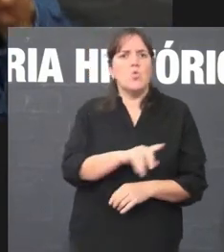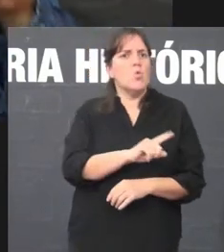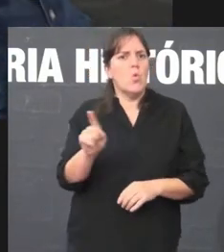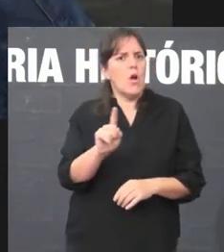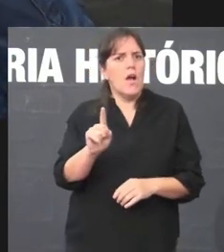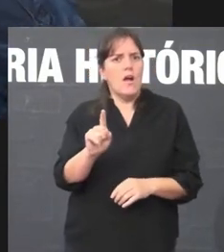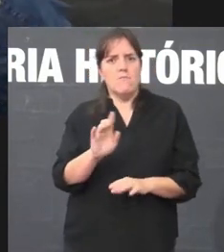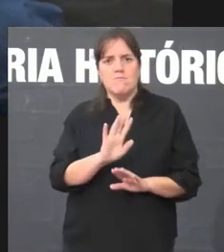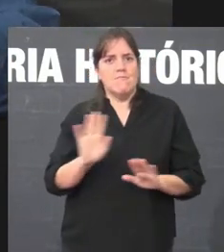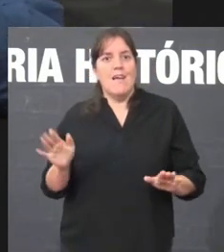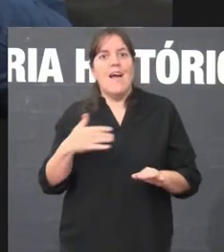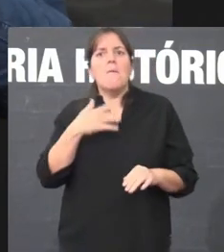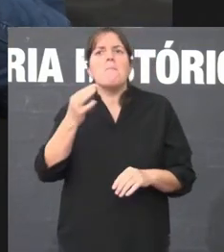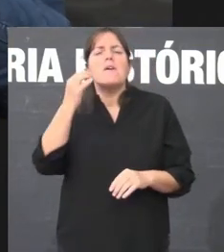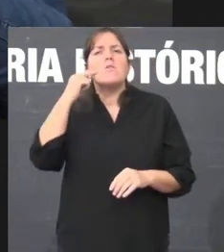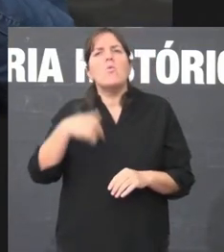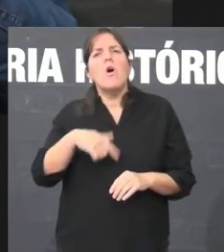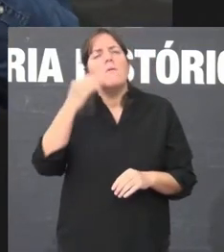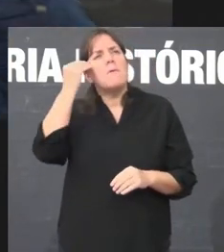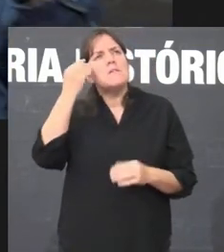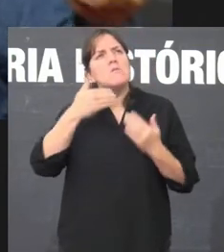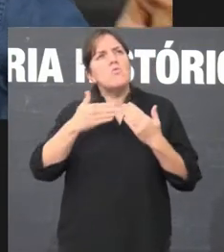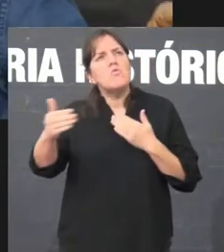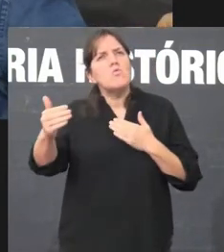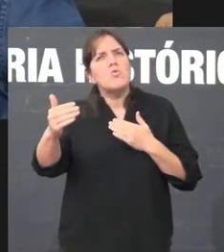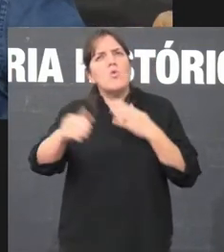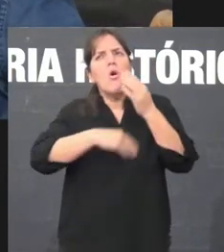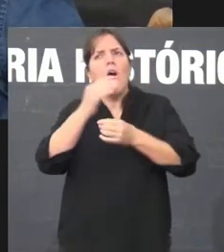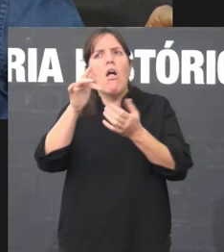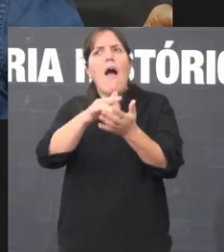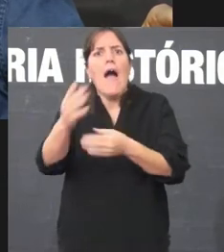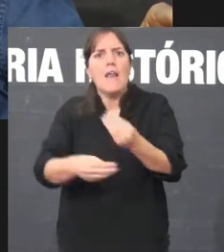no habíamos previsto que lo haríamos.